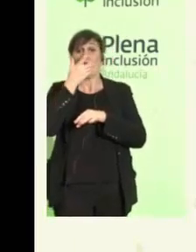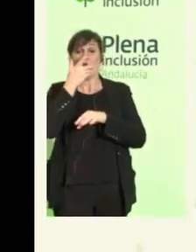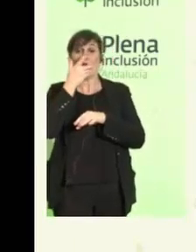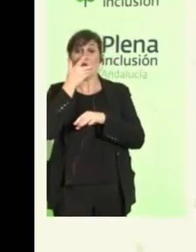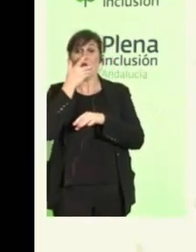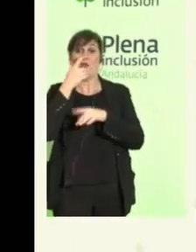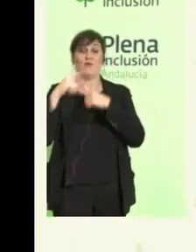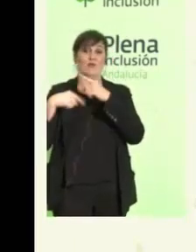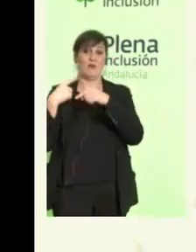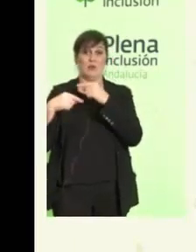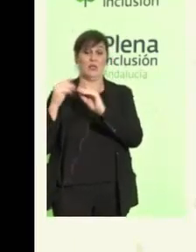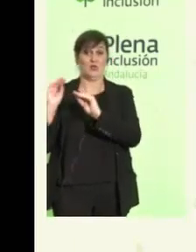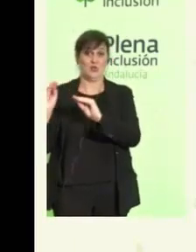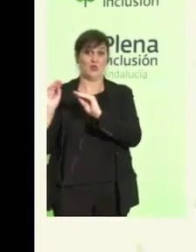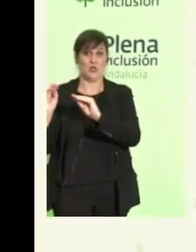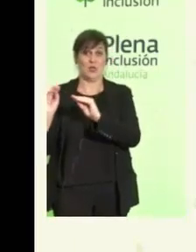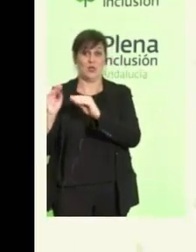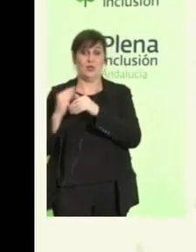Su,